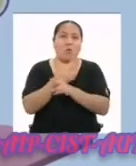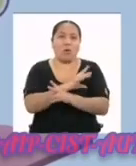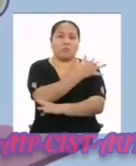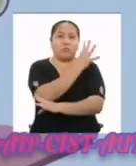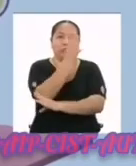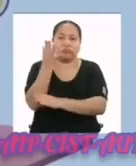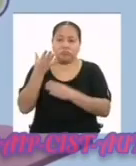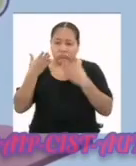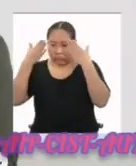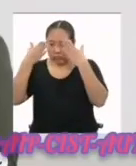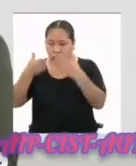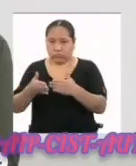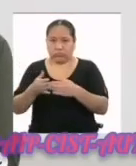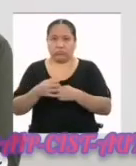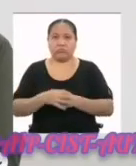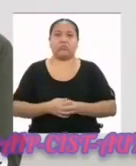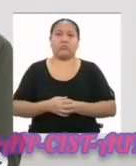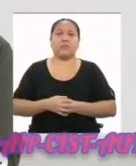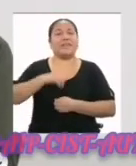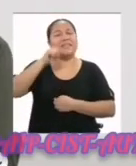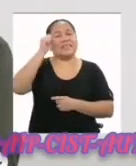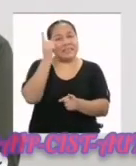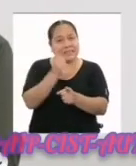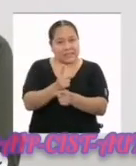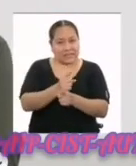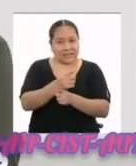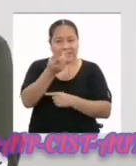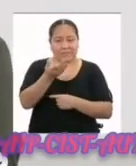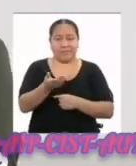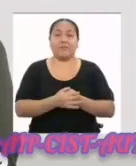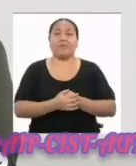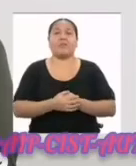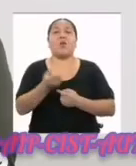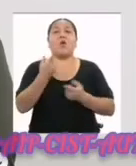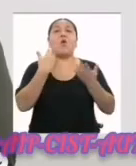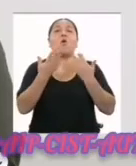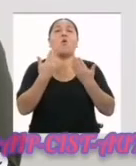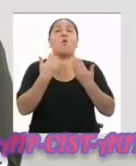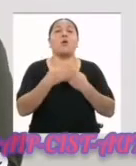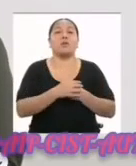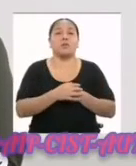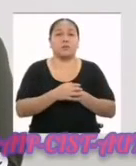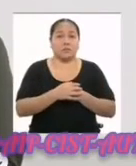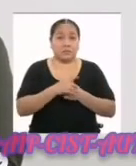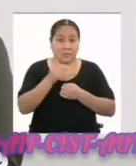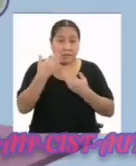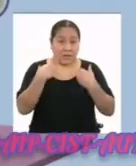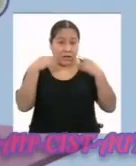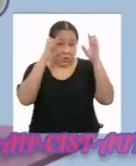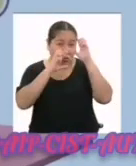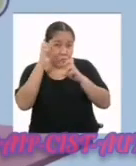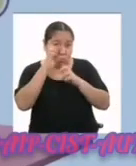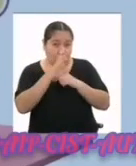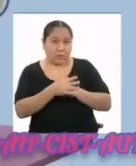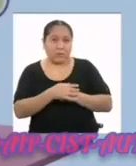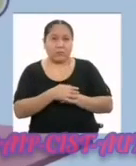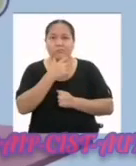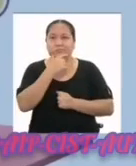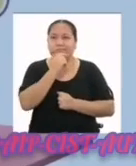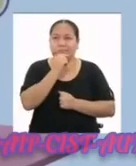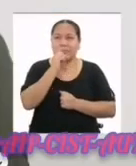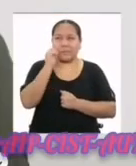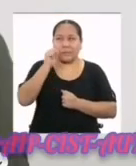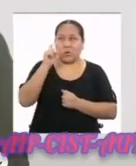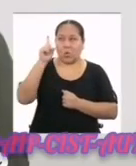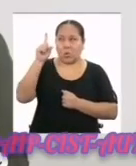bosques, que es específico. Así es, Jonathan. Y cuéntame, ¿te quedó alguna duda? Sí,